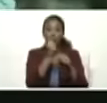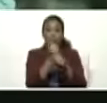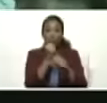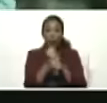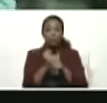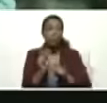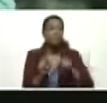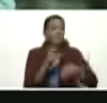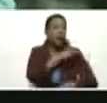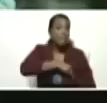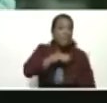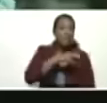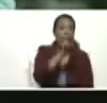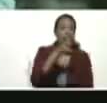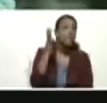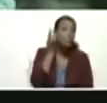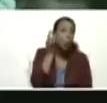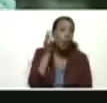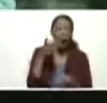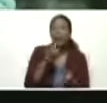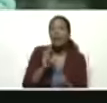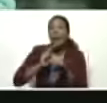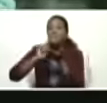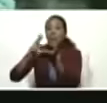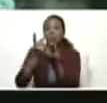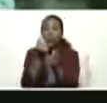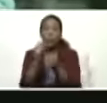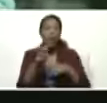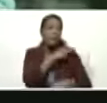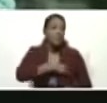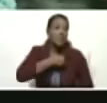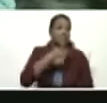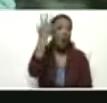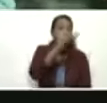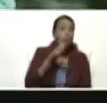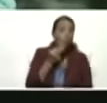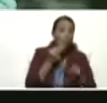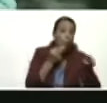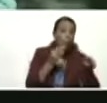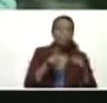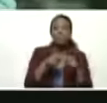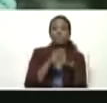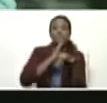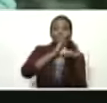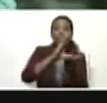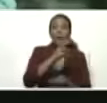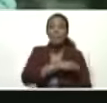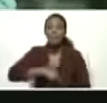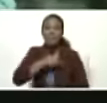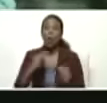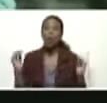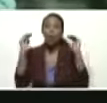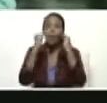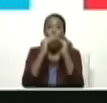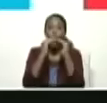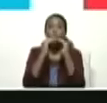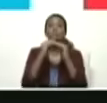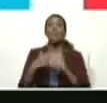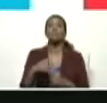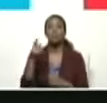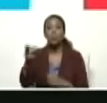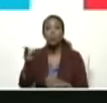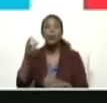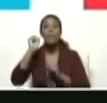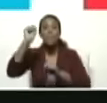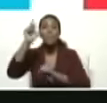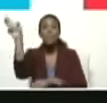en la gran misión Venezuela Mujer para dar crédito, en la gran misión Venezuela Joven, en la gran misión Igualdad, en la gran misión